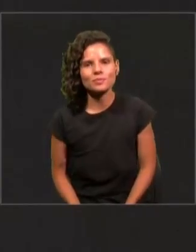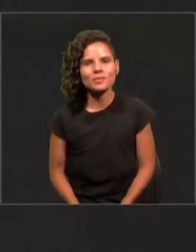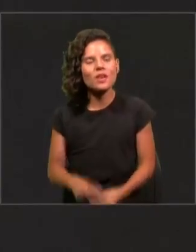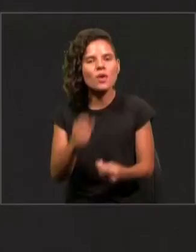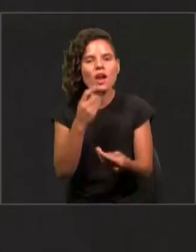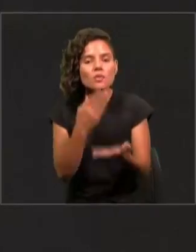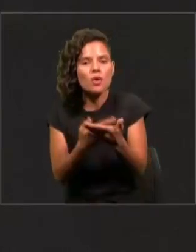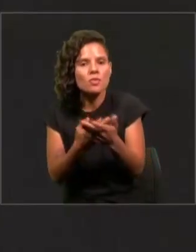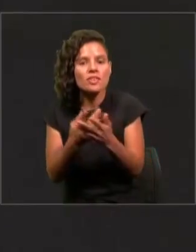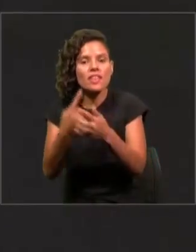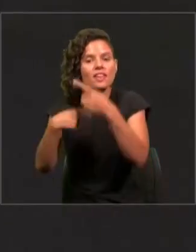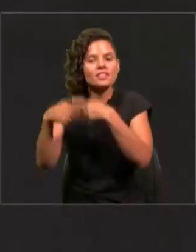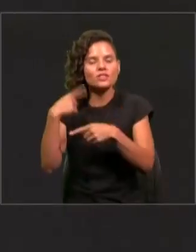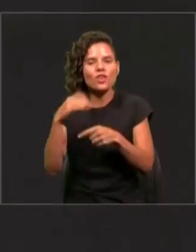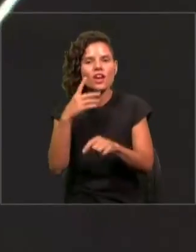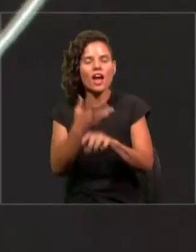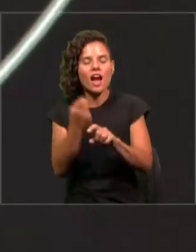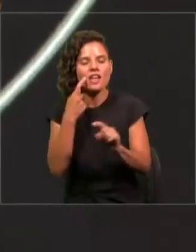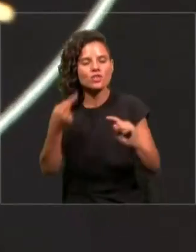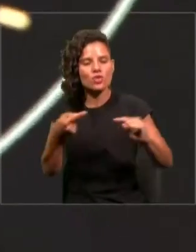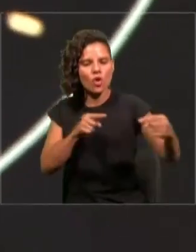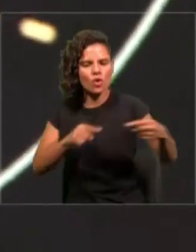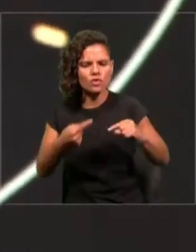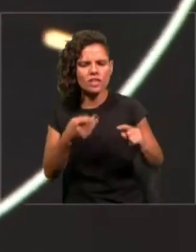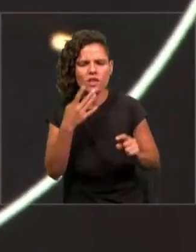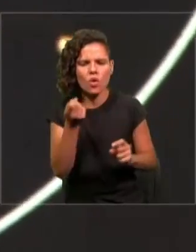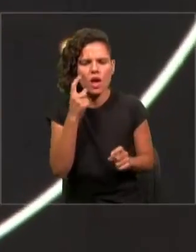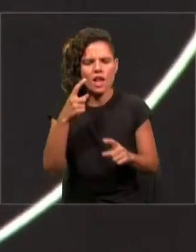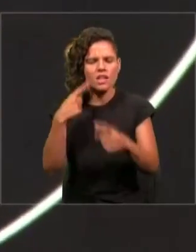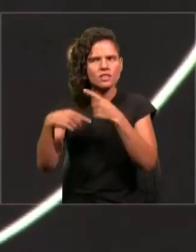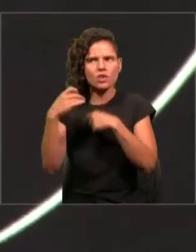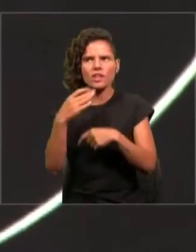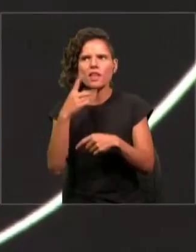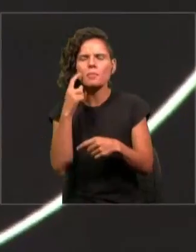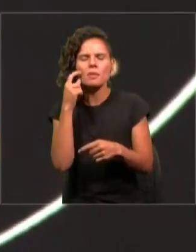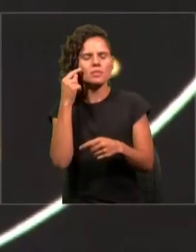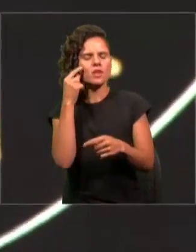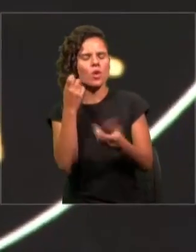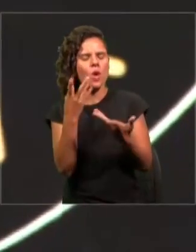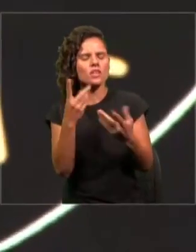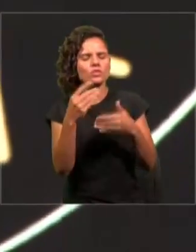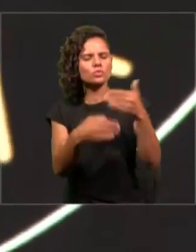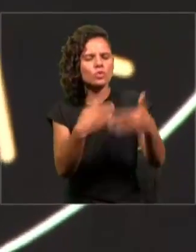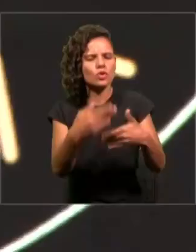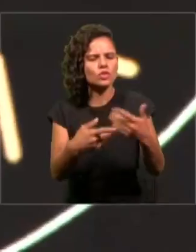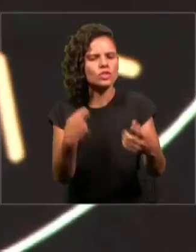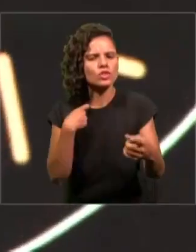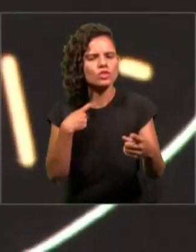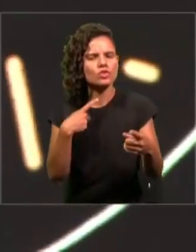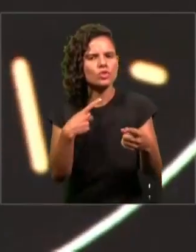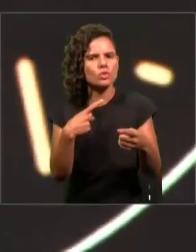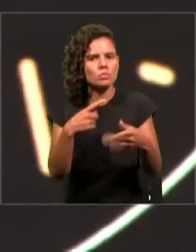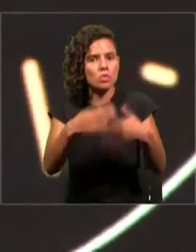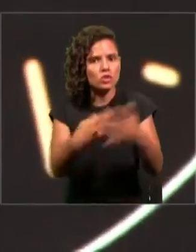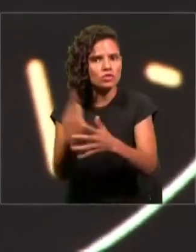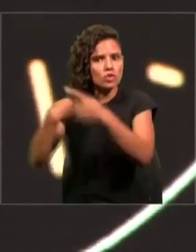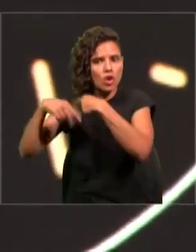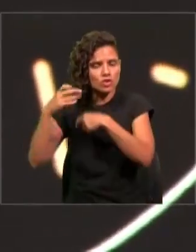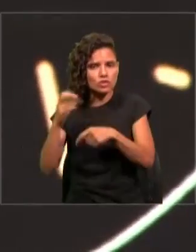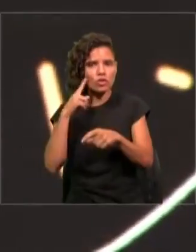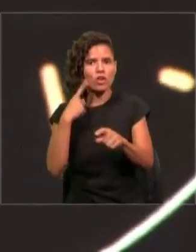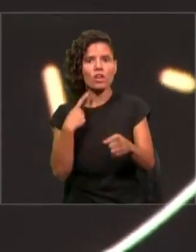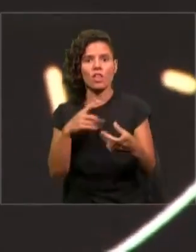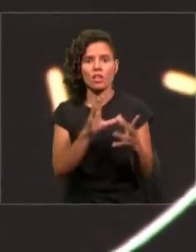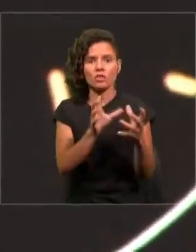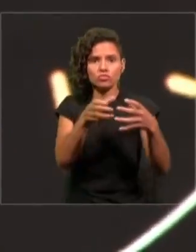esos combates por la historia para reescribir y también reinterpretar los procesos históricos de nuestro pueblo. Pero reinterpretarlo,